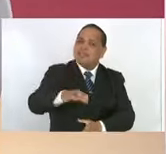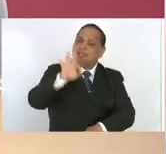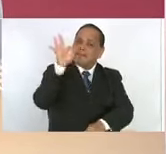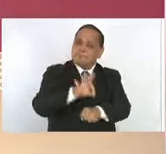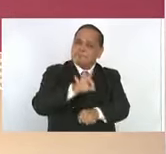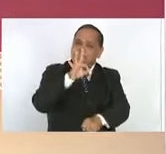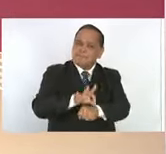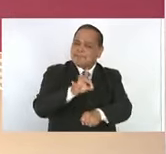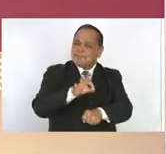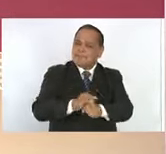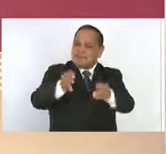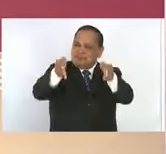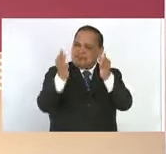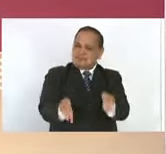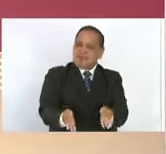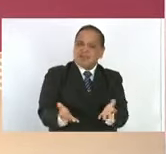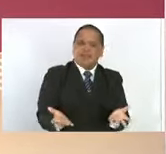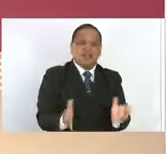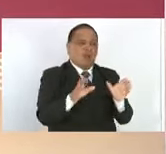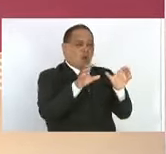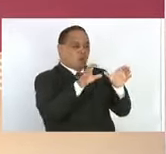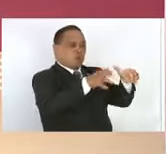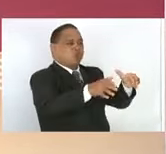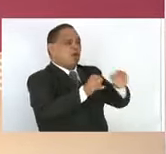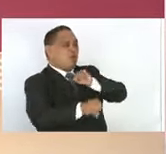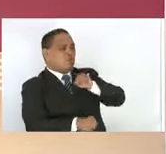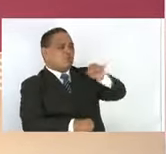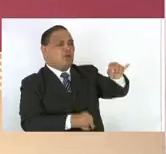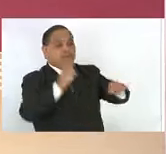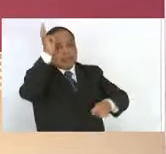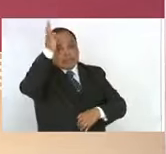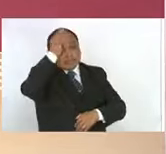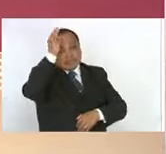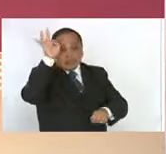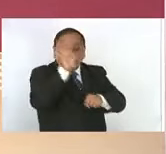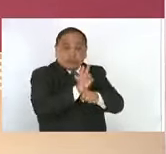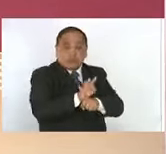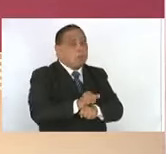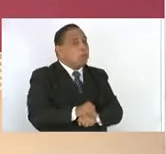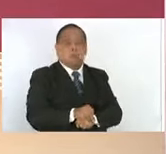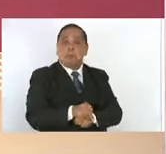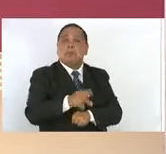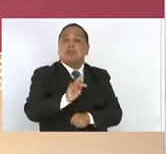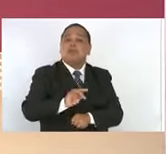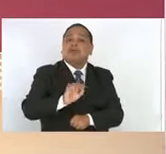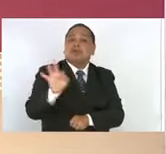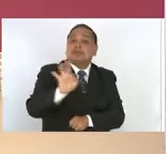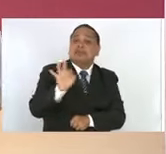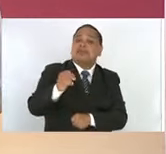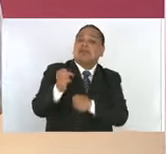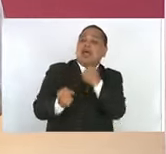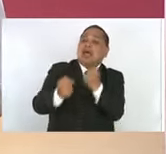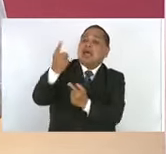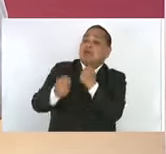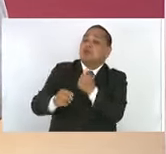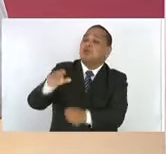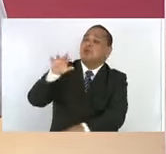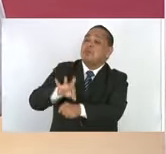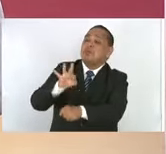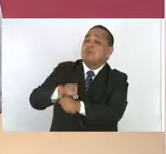calidad a poblaciones que nunca habían recibido tales servicios o apenas podían acceder a ellos.